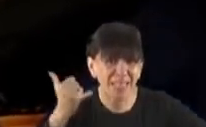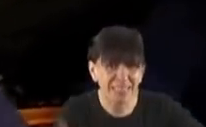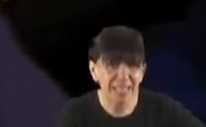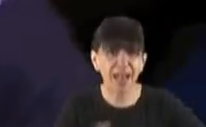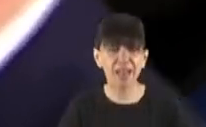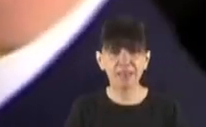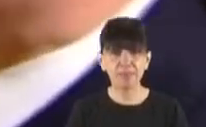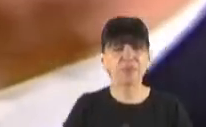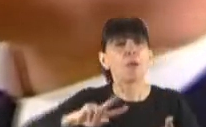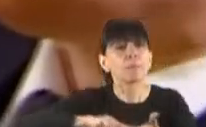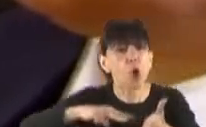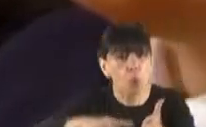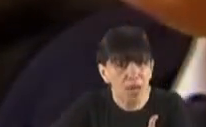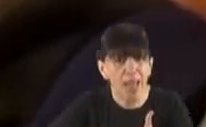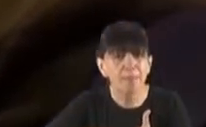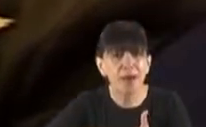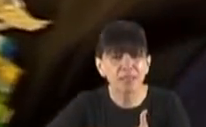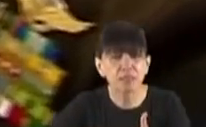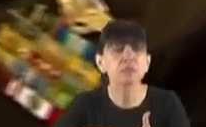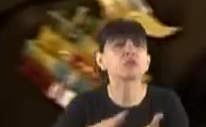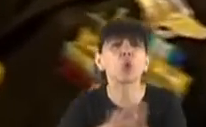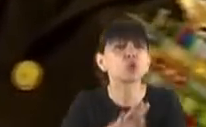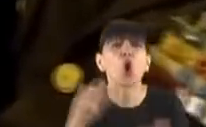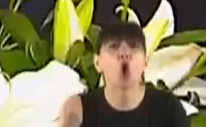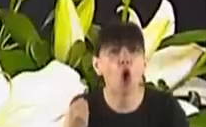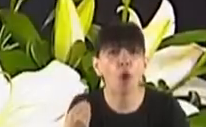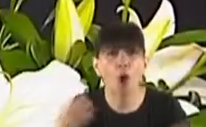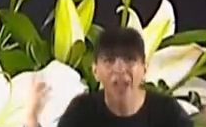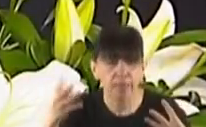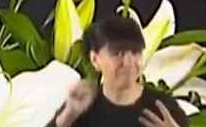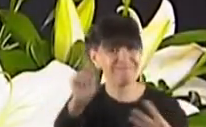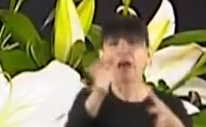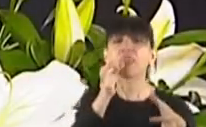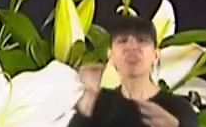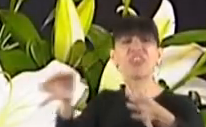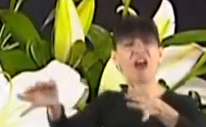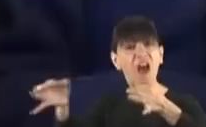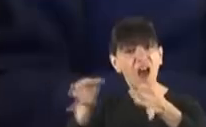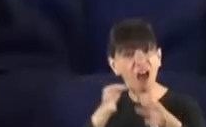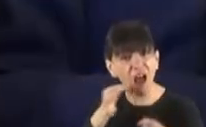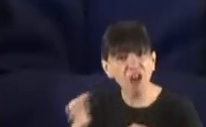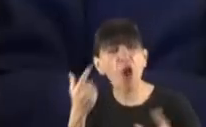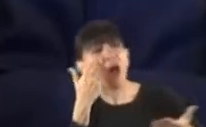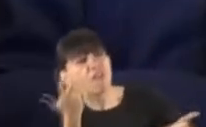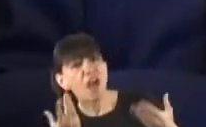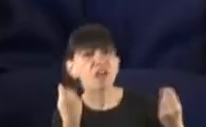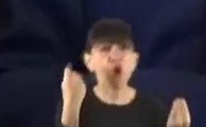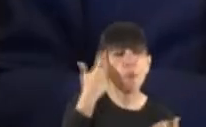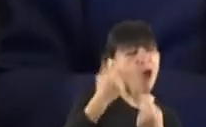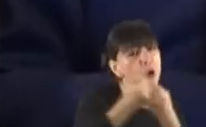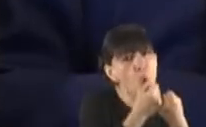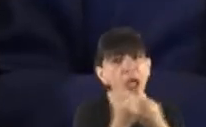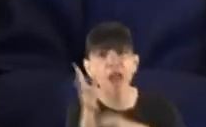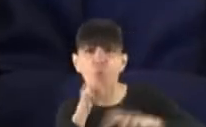a resolver nuestros conflictos con el diálogo, con la diplomacia,